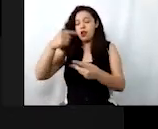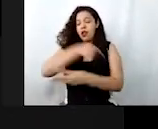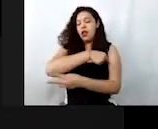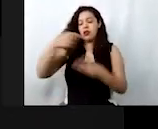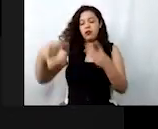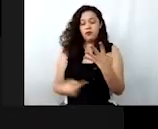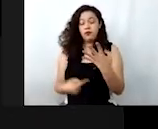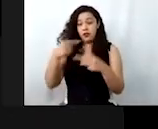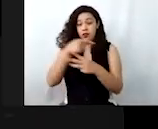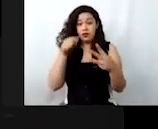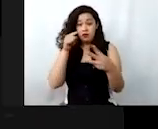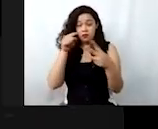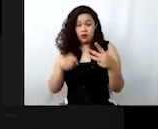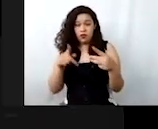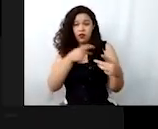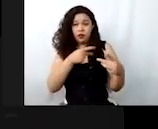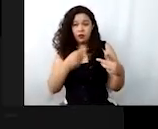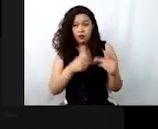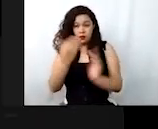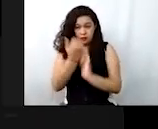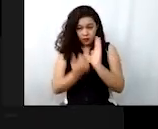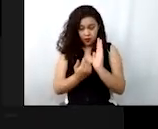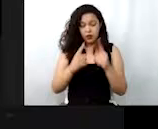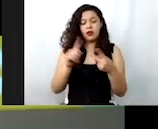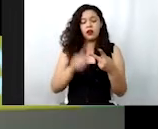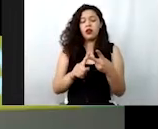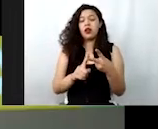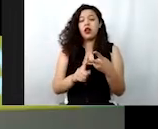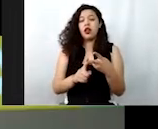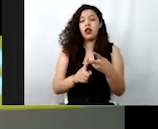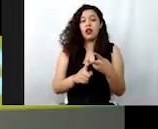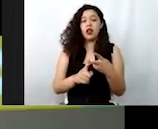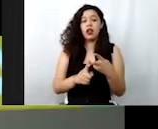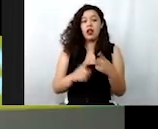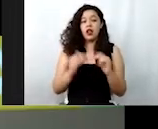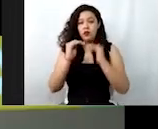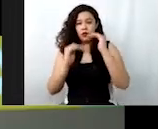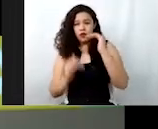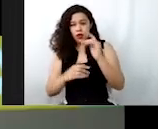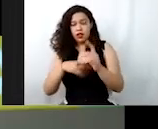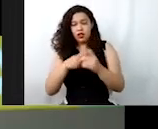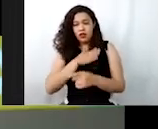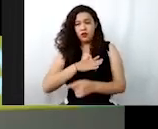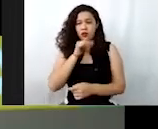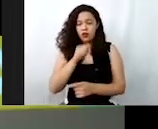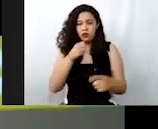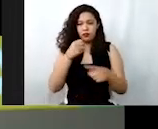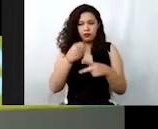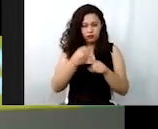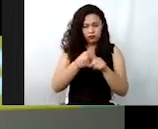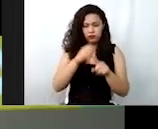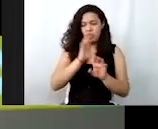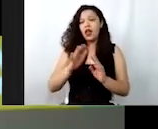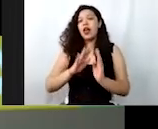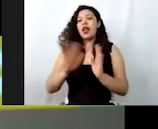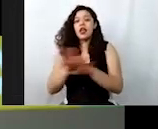propósitos: erradicar la pobreza extrema, luchar contra la desigualdad y la injusticia y luchar contra el cambio climático. En otras palabras, proteger